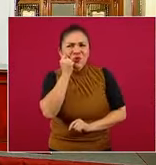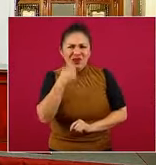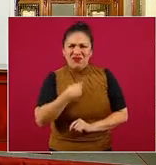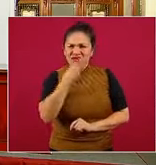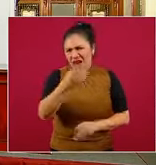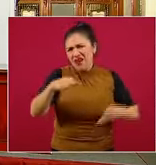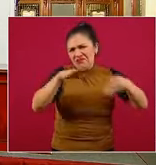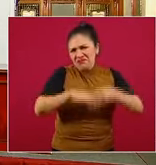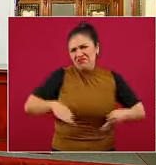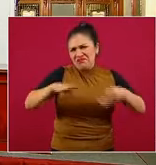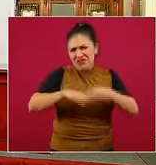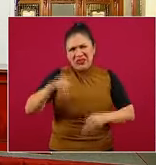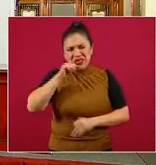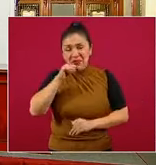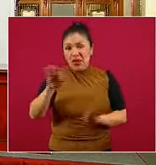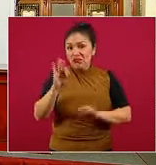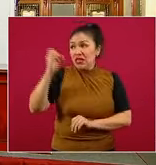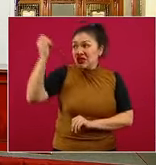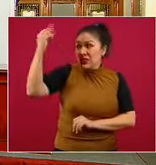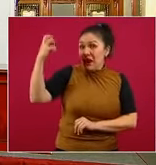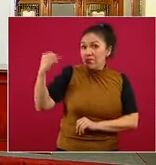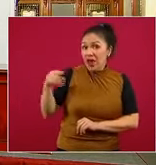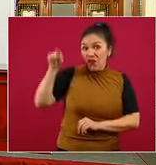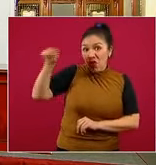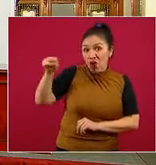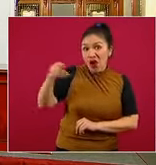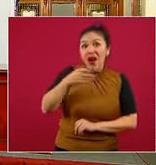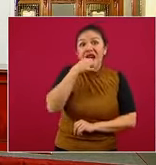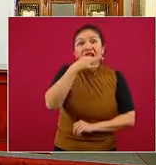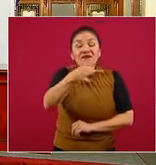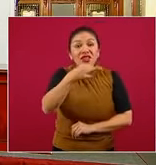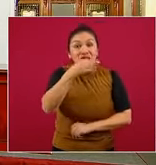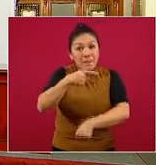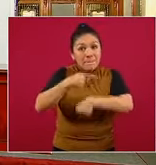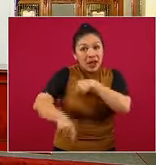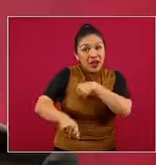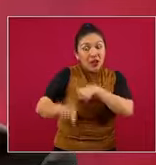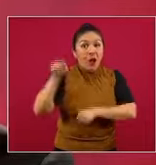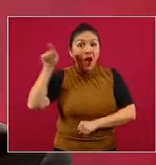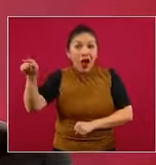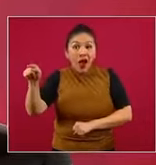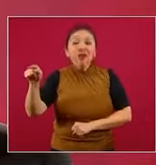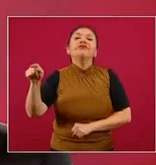cada vez que presentamos el semáforo de riesgo COVID, el semáforo es una